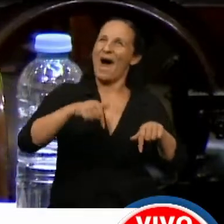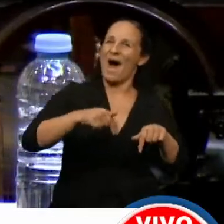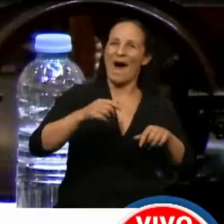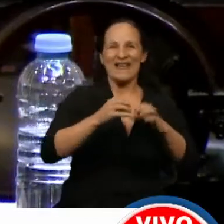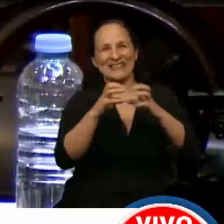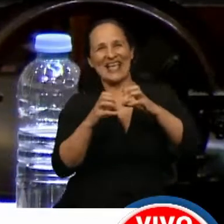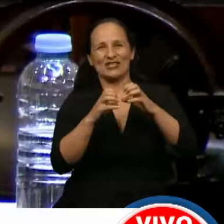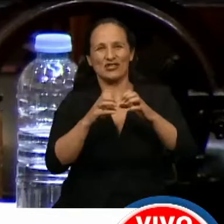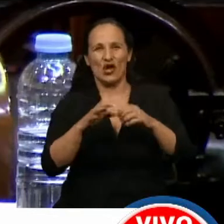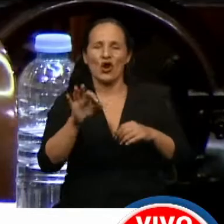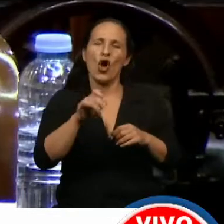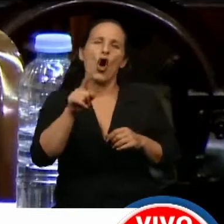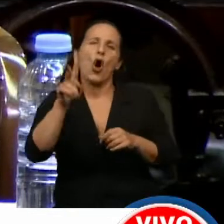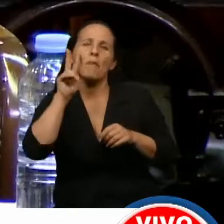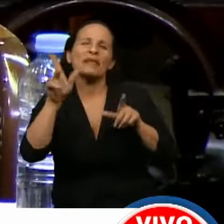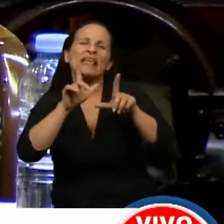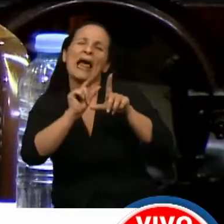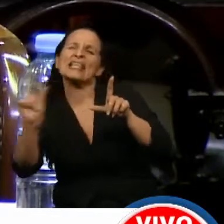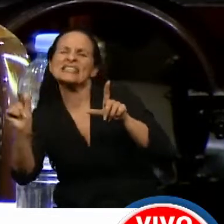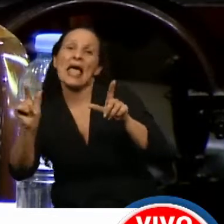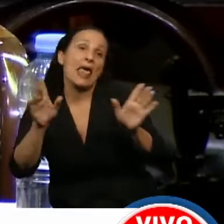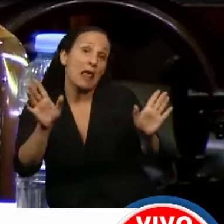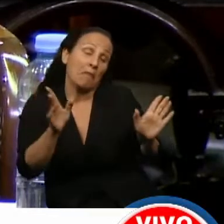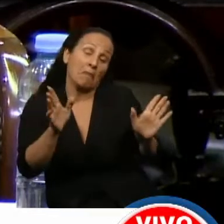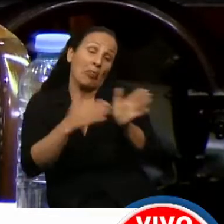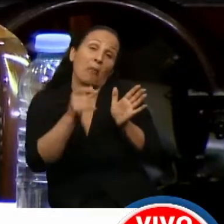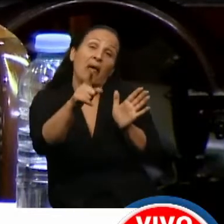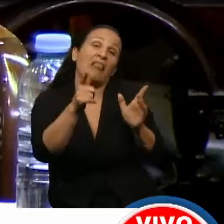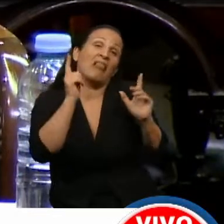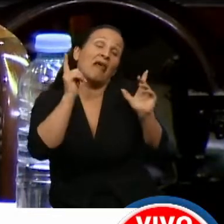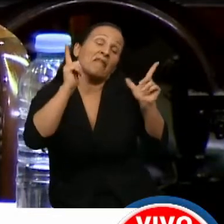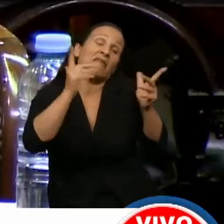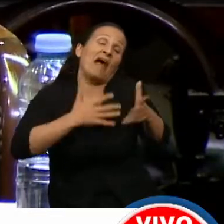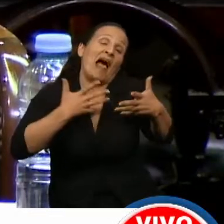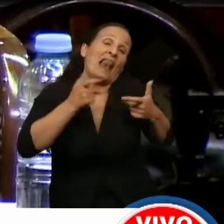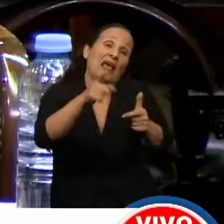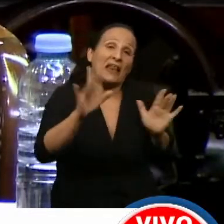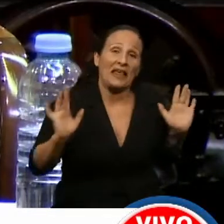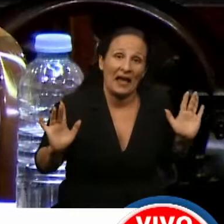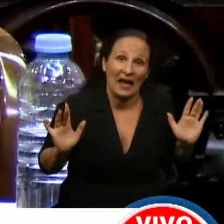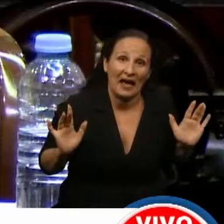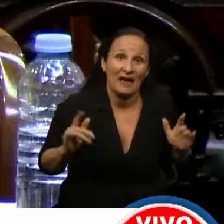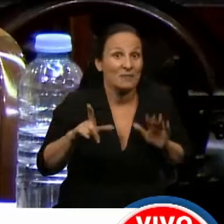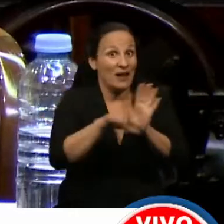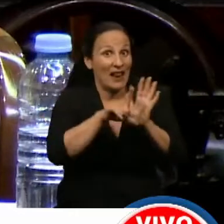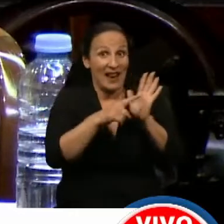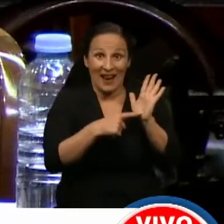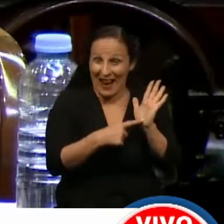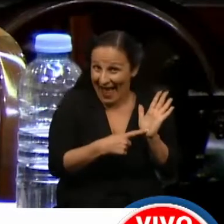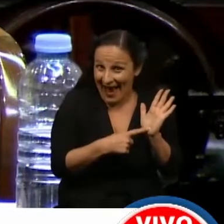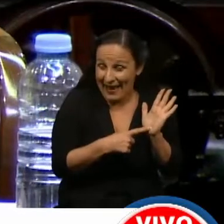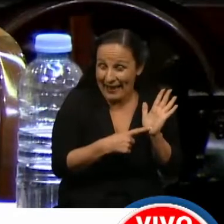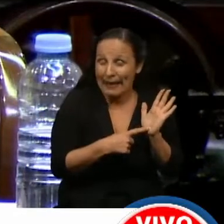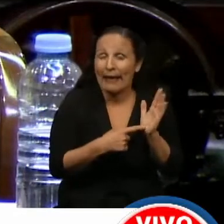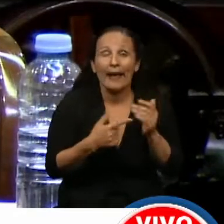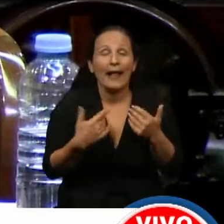sesión o te pones a mirar una serie, lo que te produzca más alegría. Porque con esta ley, los trabajadores